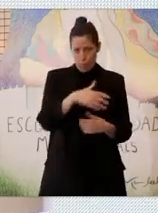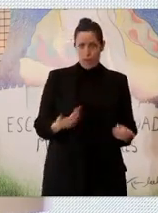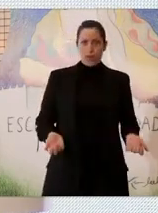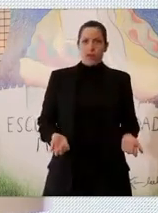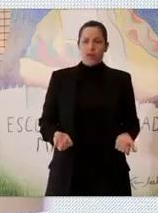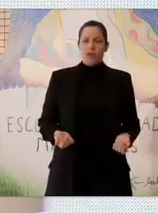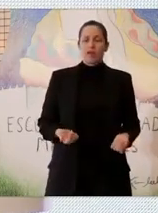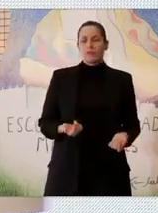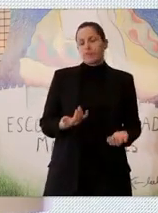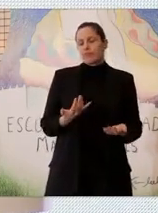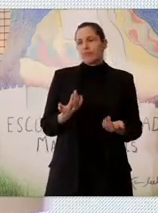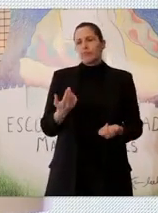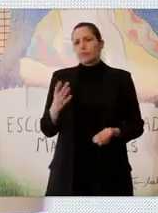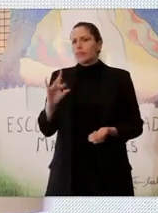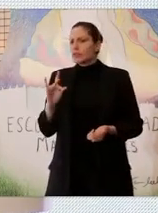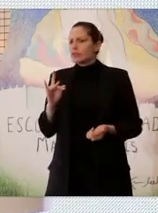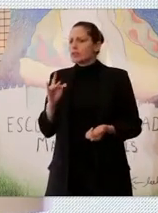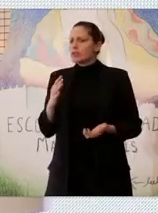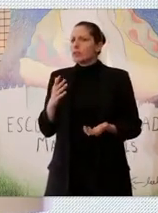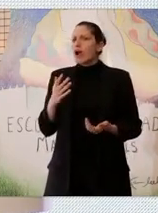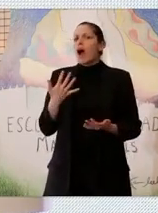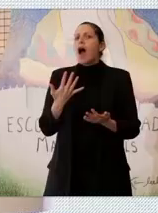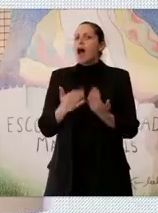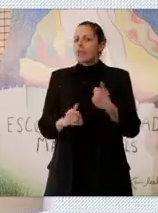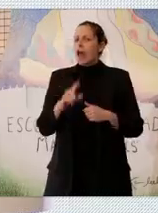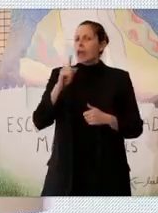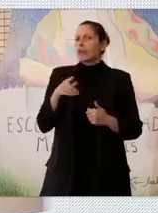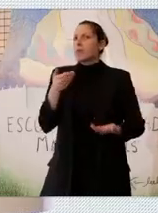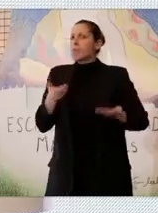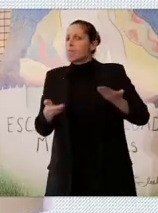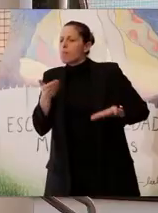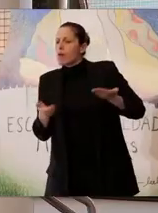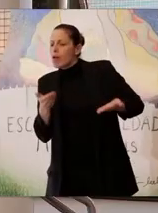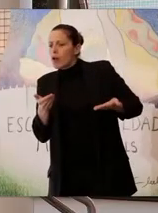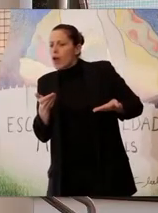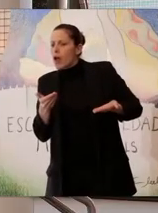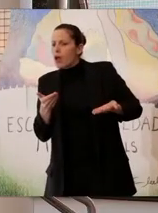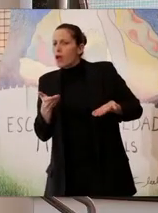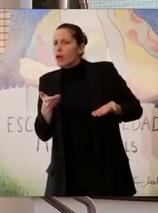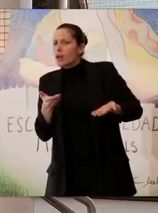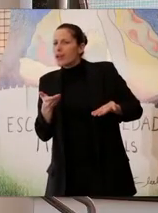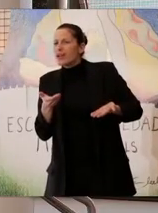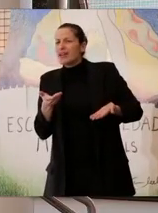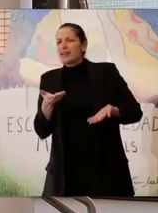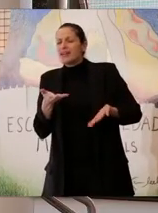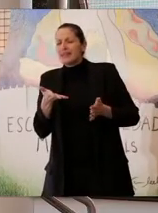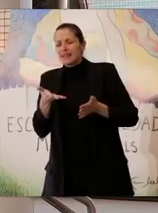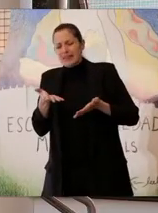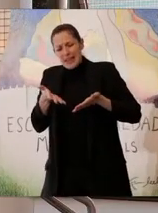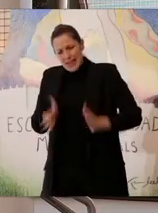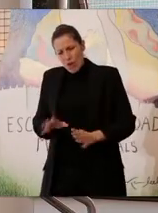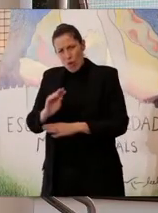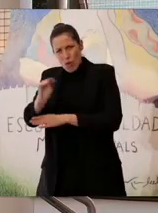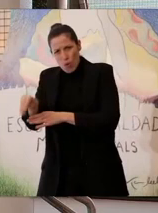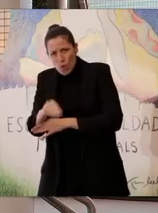baremados. Es decir, aquí no vale decir, bueno, tú vamos a baremar qué supone cuidar a un hijo de 5 años, como qué supone tener, que nos estamos pidiendo también